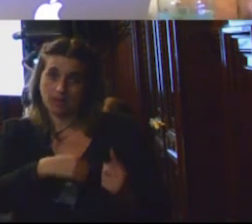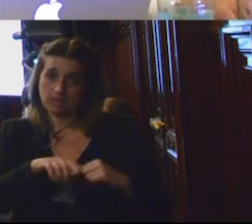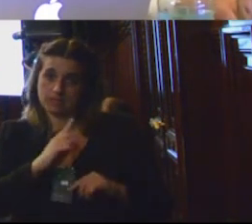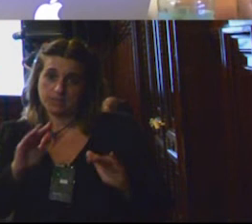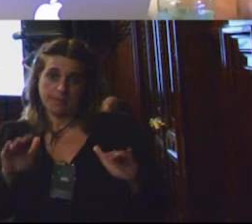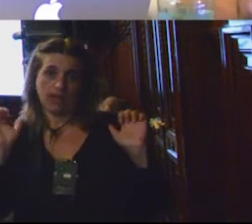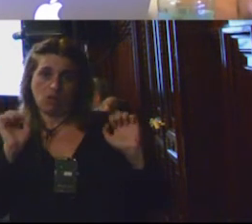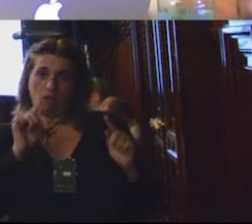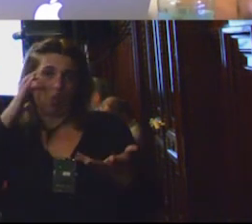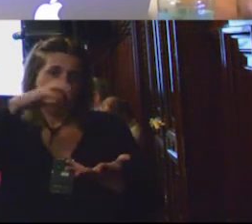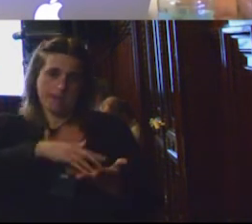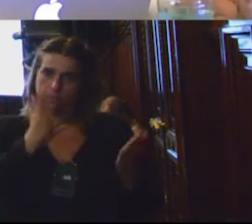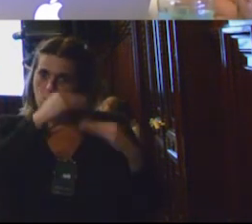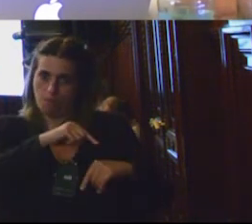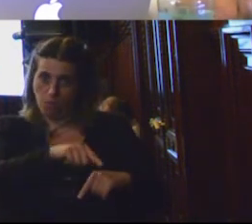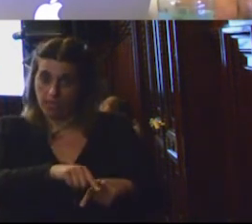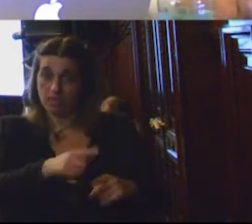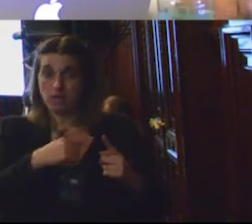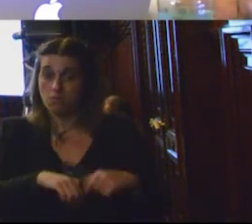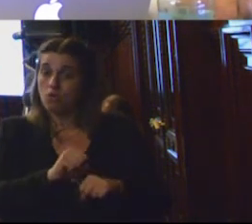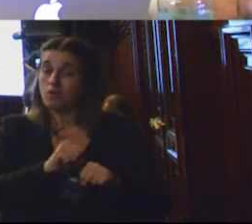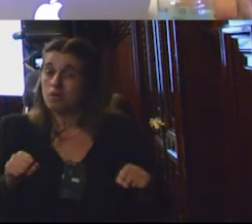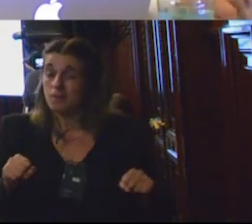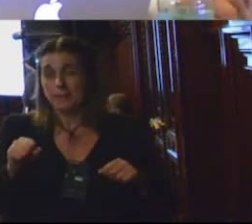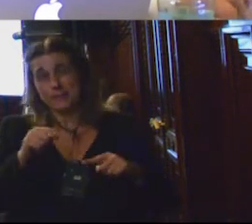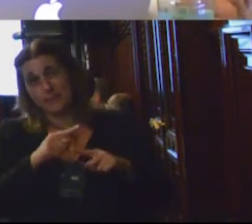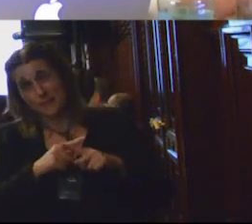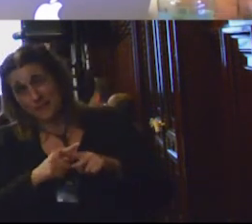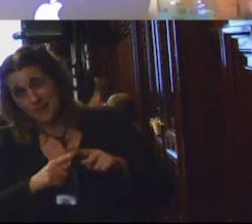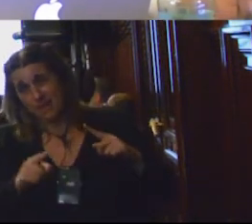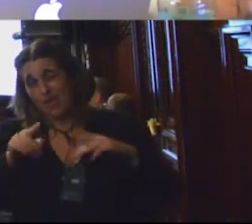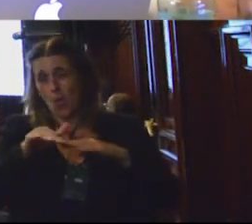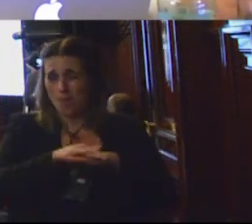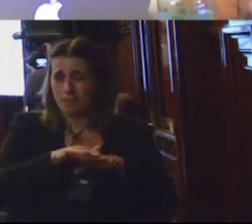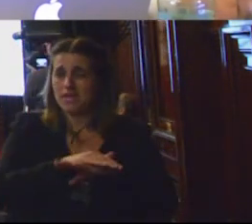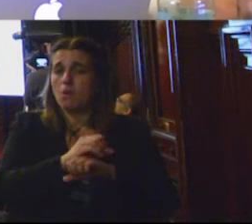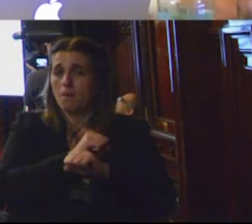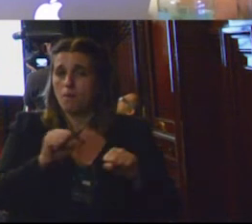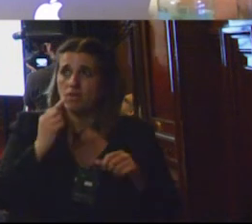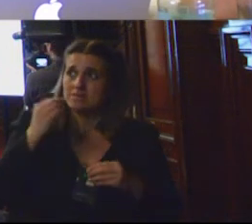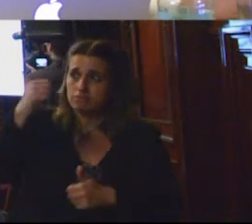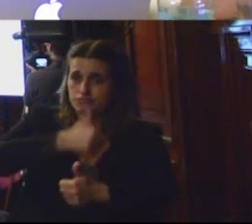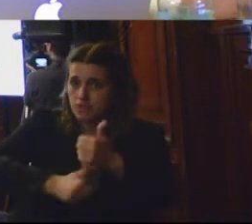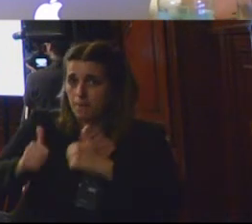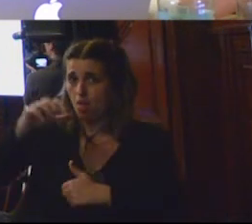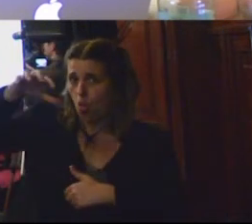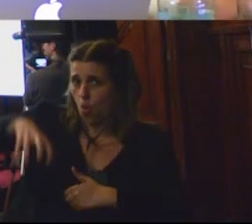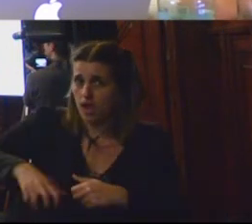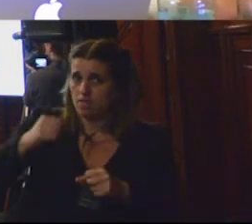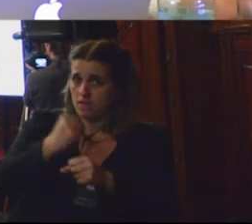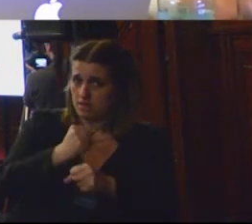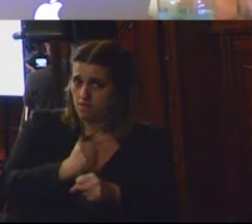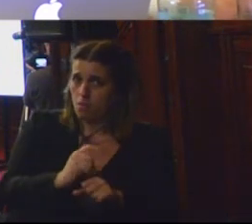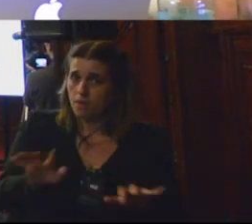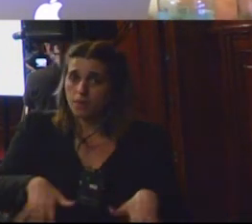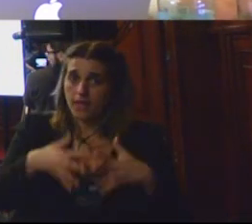del lugar. En caso de insalubridad media o mínima, podrá ser alejada de su lugar de trabajo en caso haya